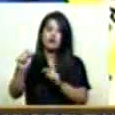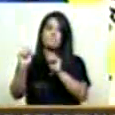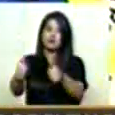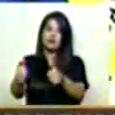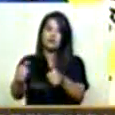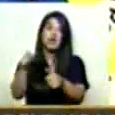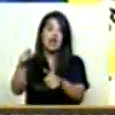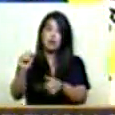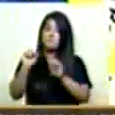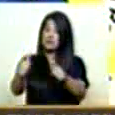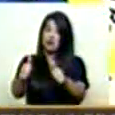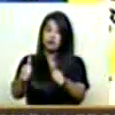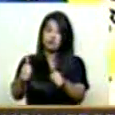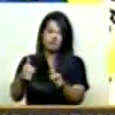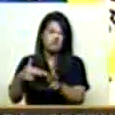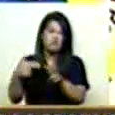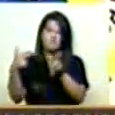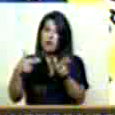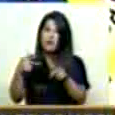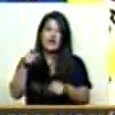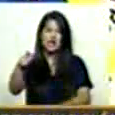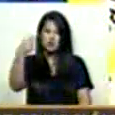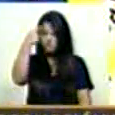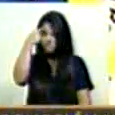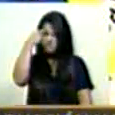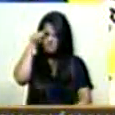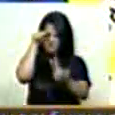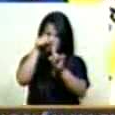manera artera mal intencionada